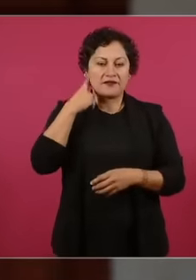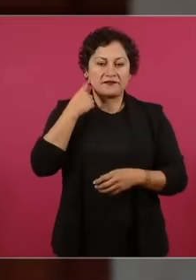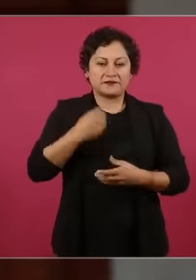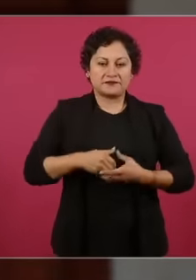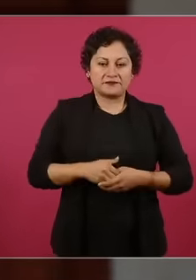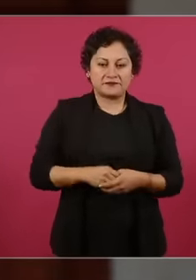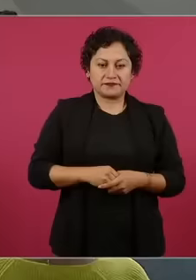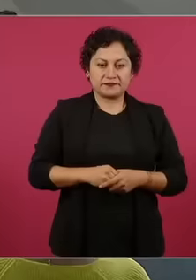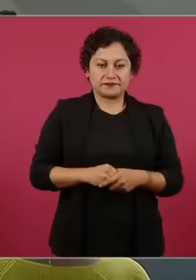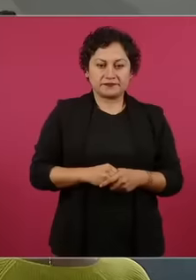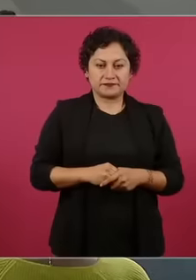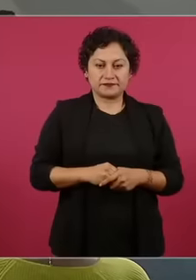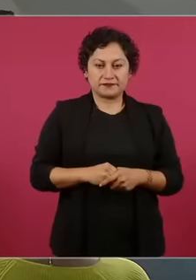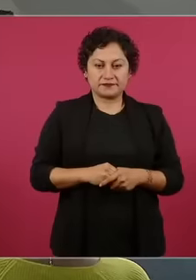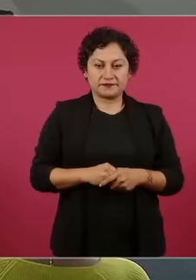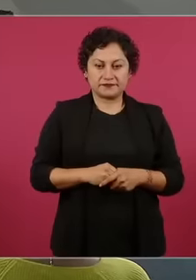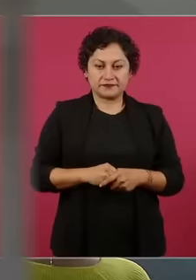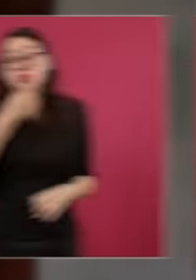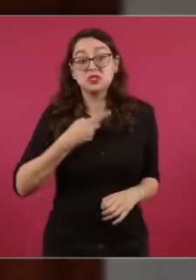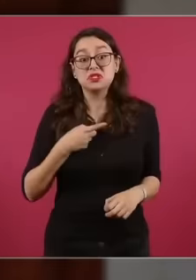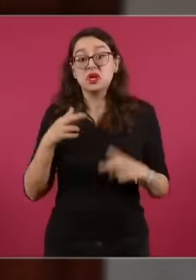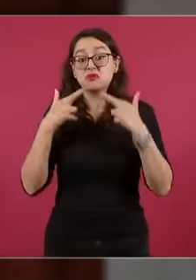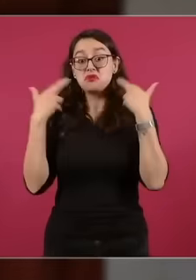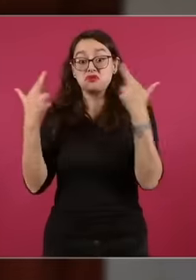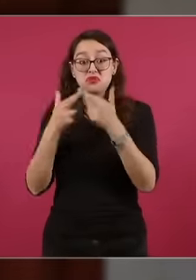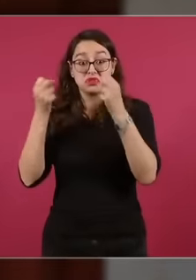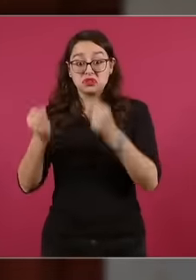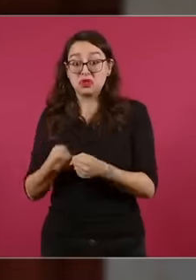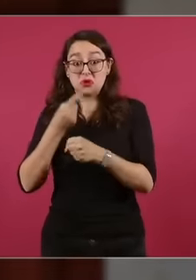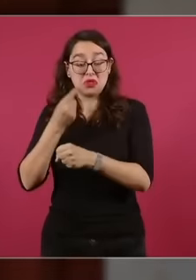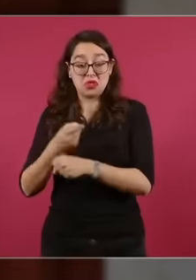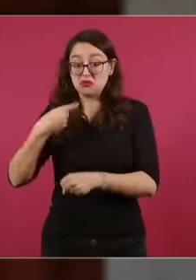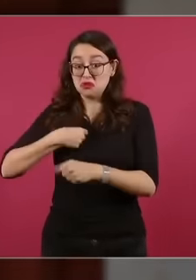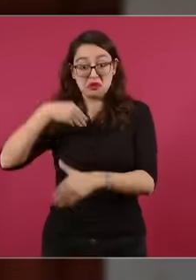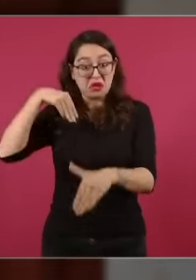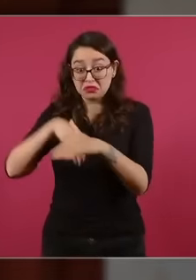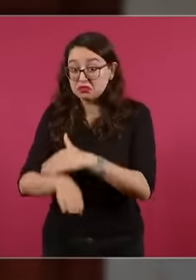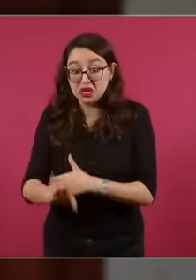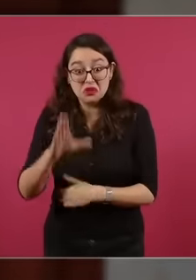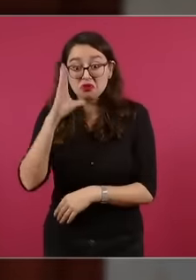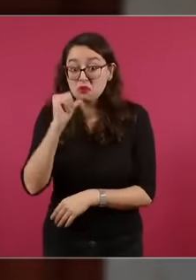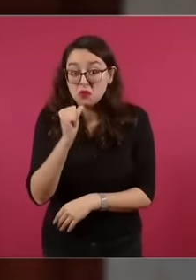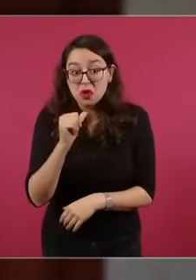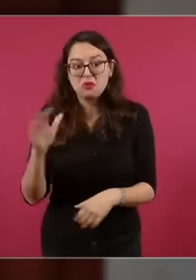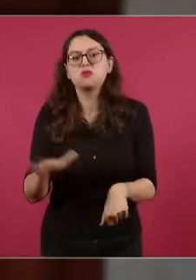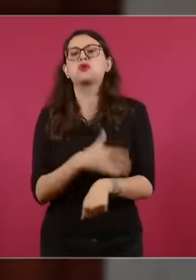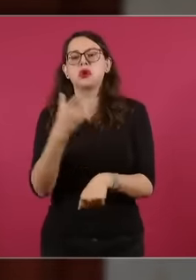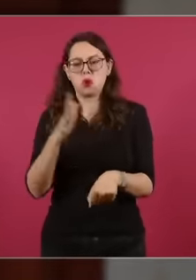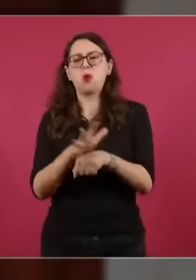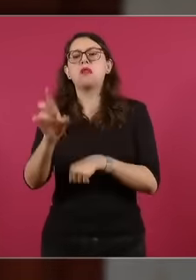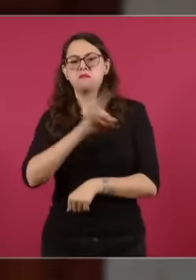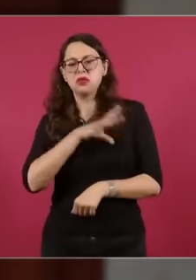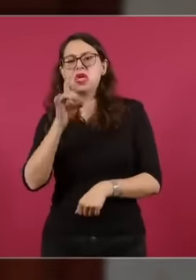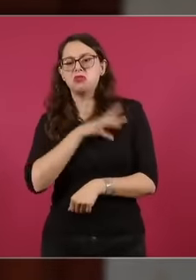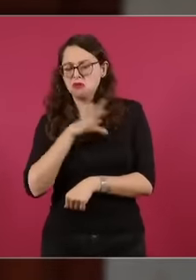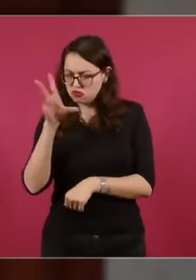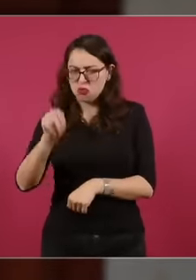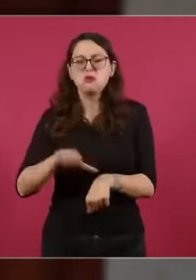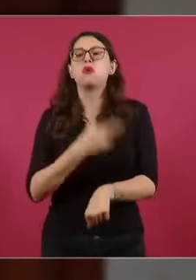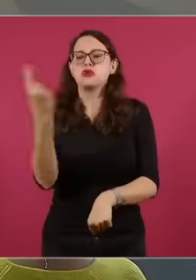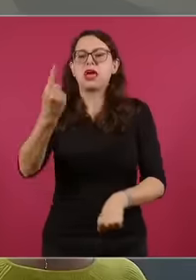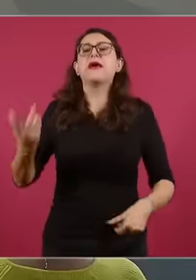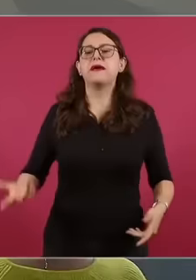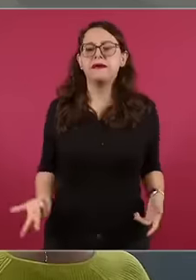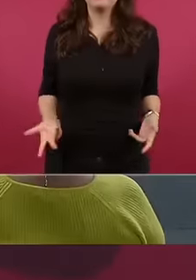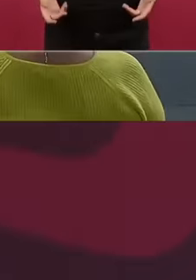al presidente con temas que no corresponden y al final terminó enojada al grado que le gritó a todos